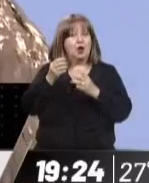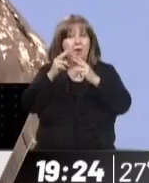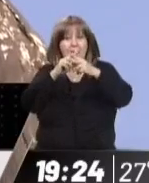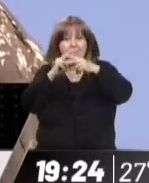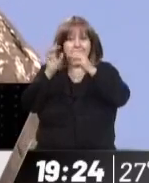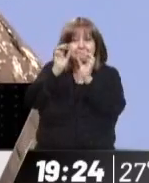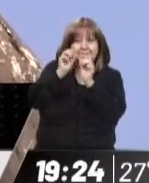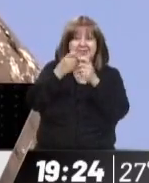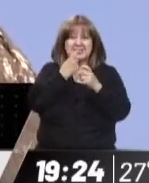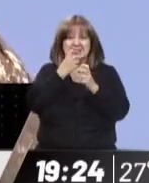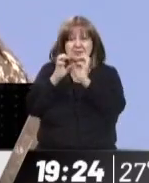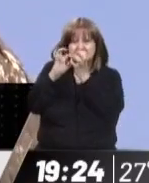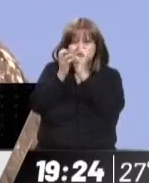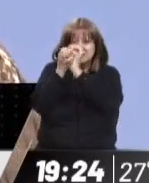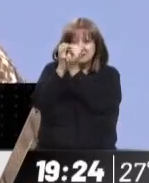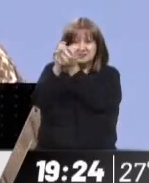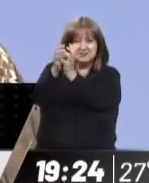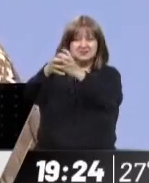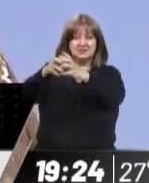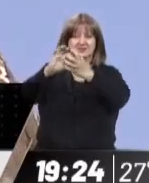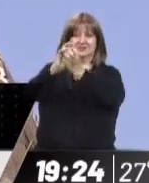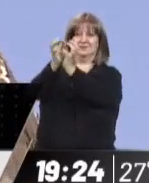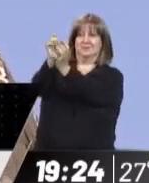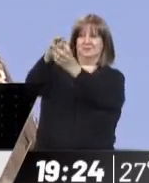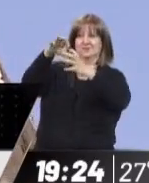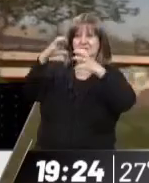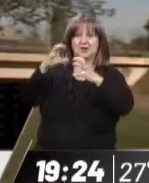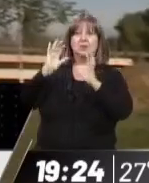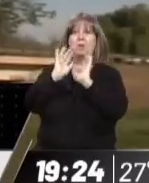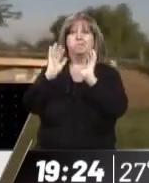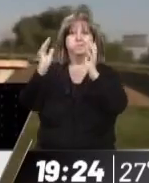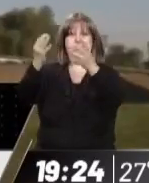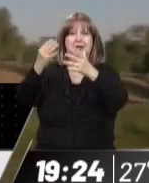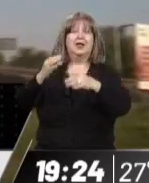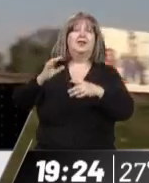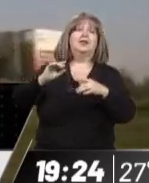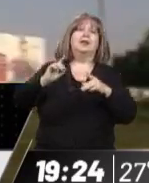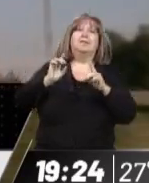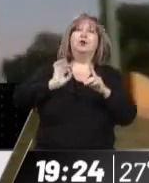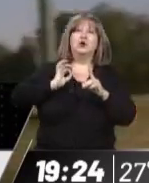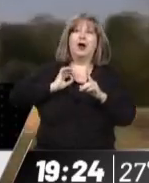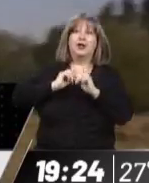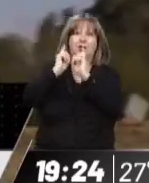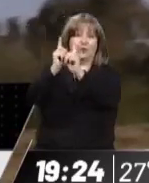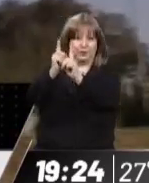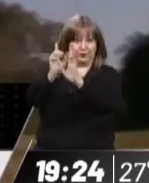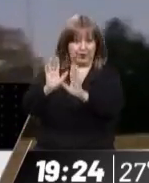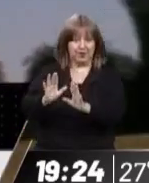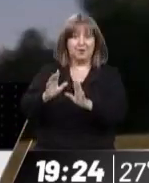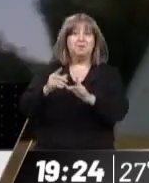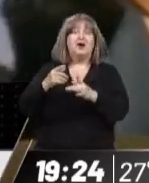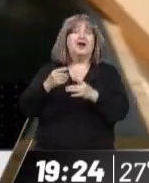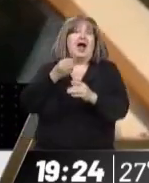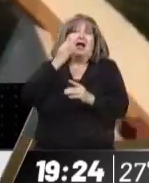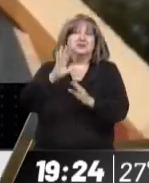la arquitectura para poder garantizar que la restauración se sostenga en el tiempo. ¿Cuánto tiempo les va a demandar y cuántas